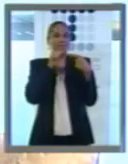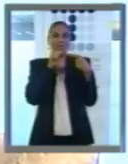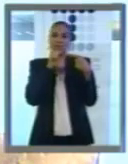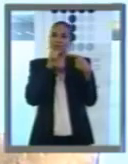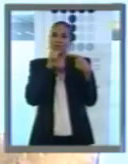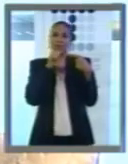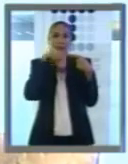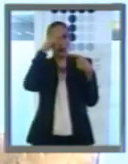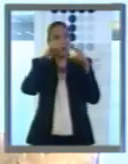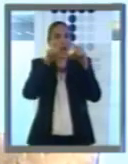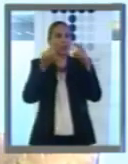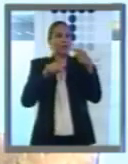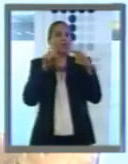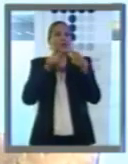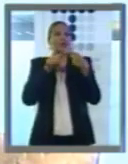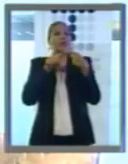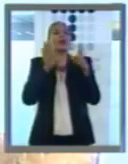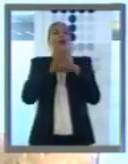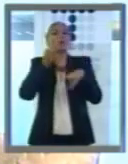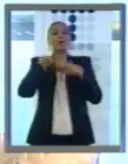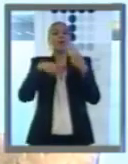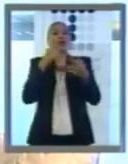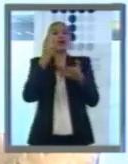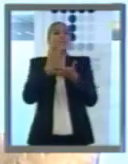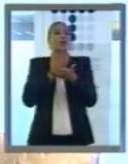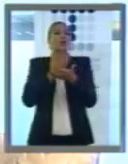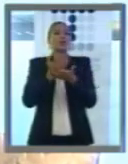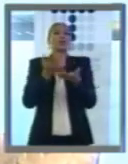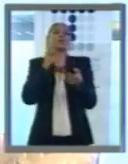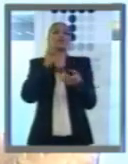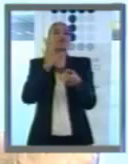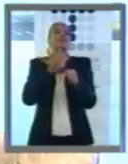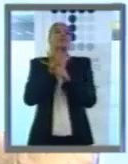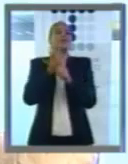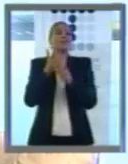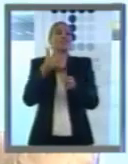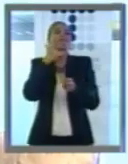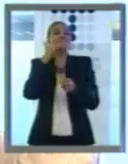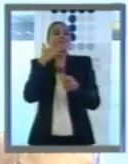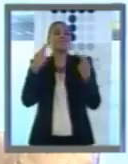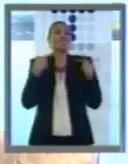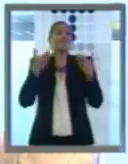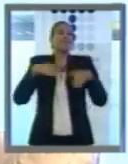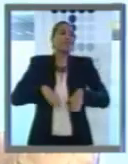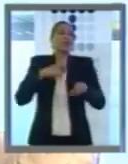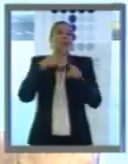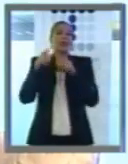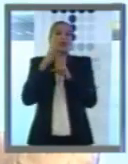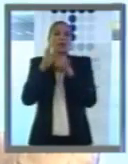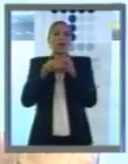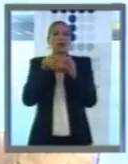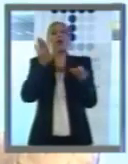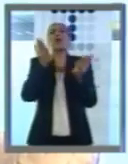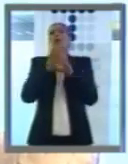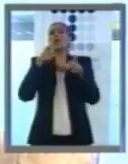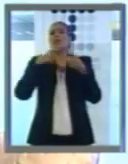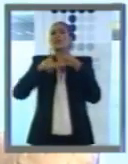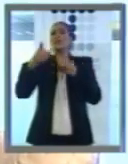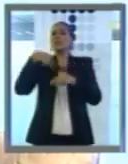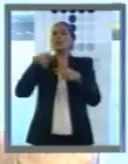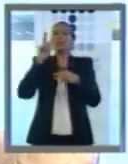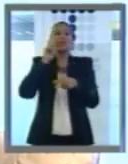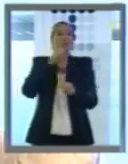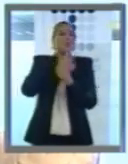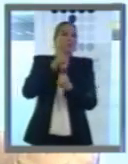no se puede en México ir solamente a atacar las consecuencias de la corrupción, sino que hay que detectar las causas y para ello hay